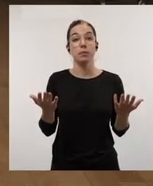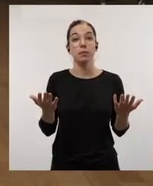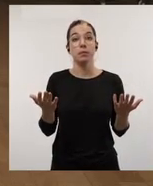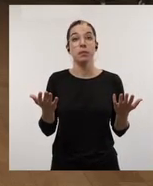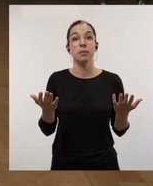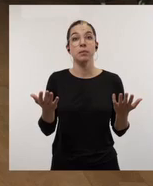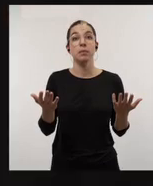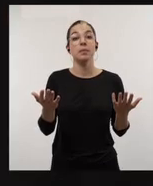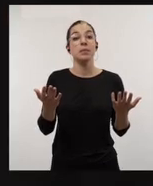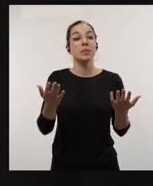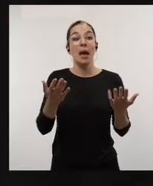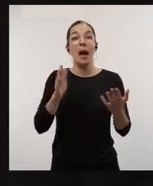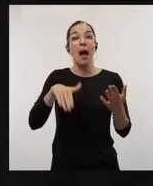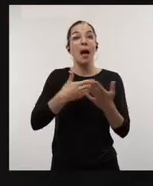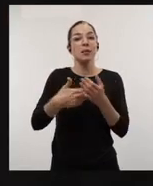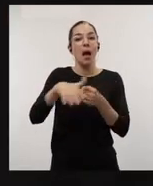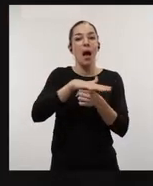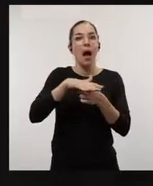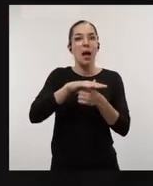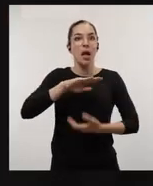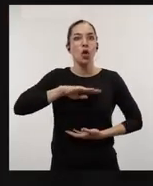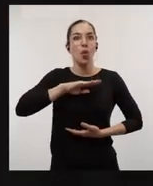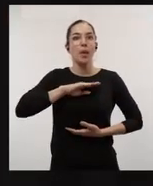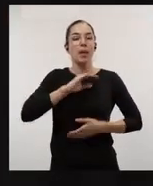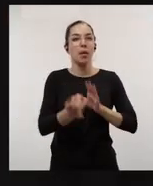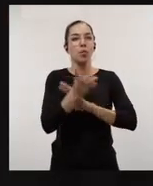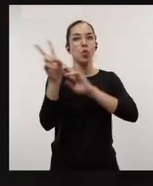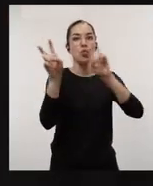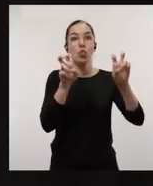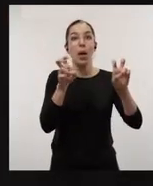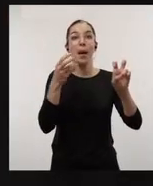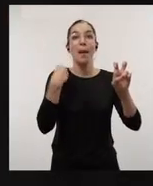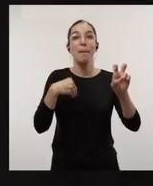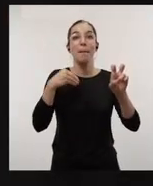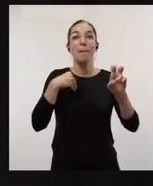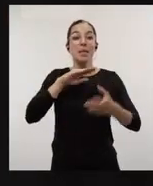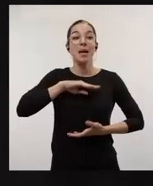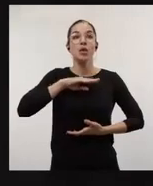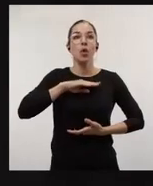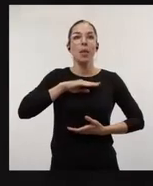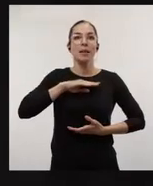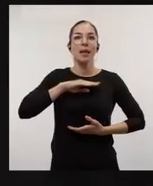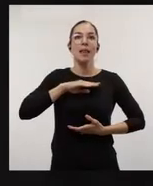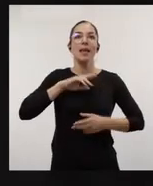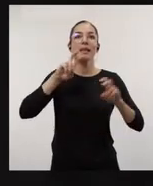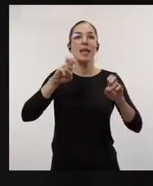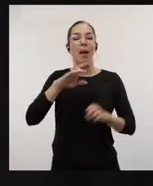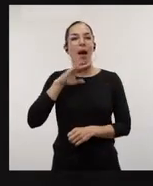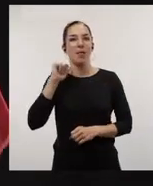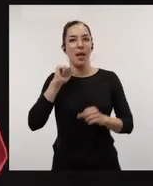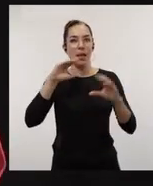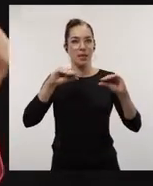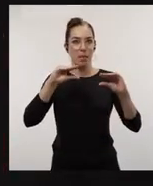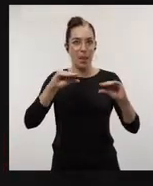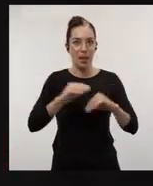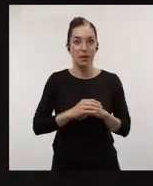se van a incorporar incluso un área competencial que va a abordar todas estas competencias en soft skills,